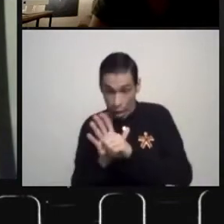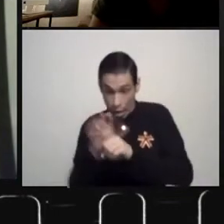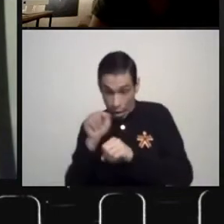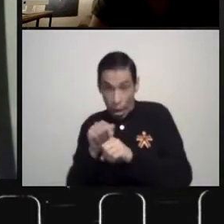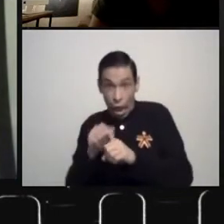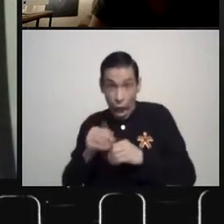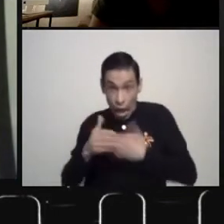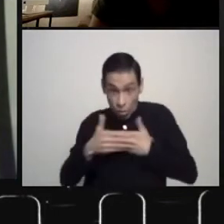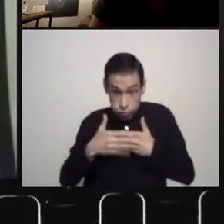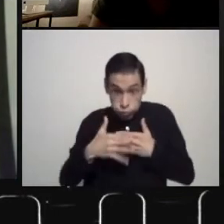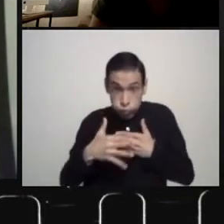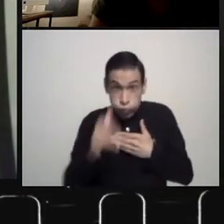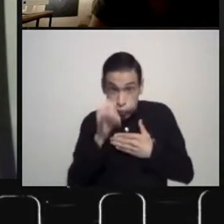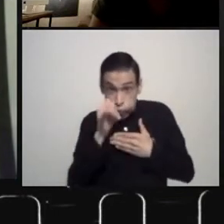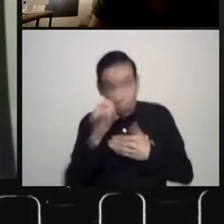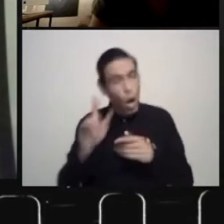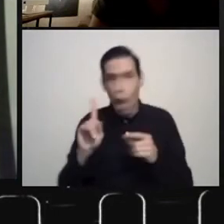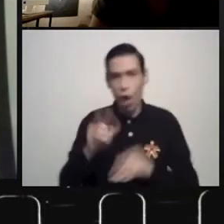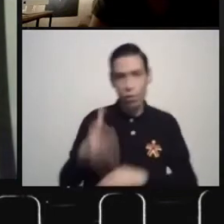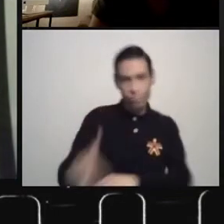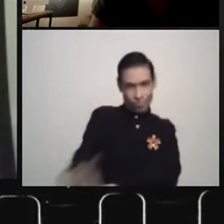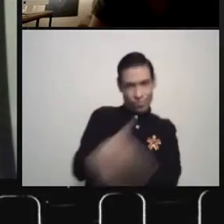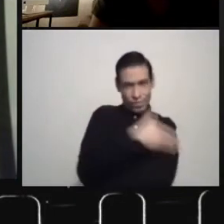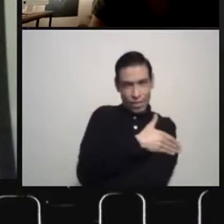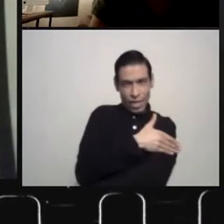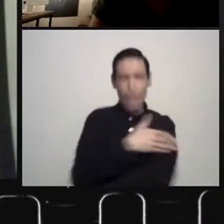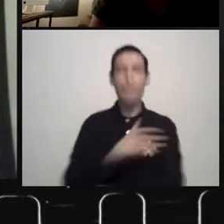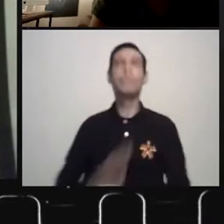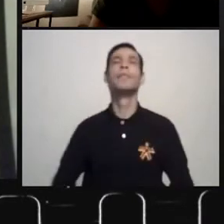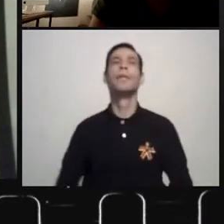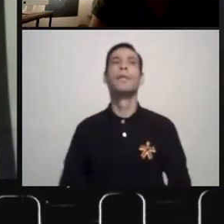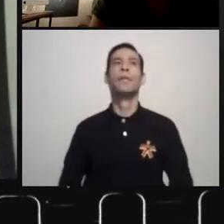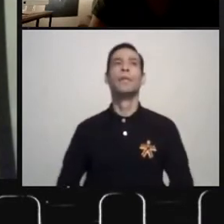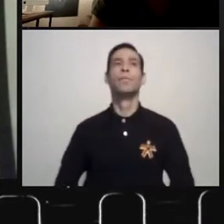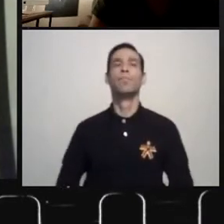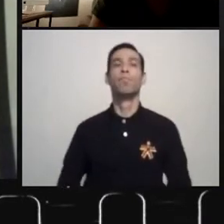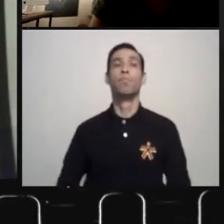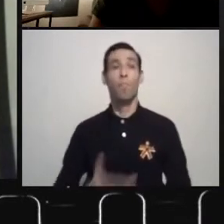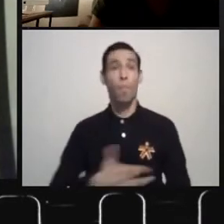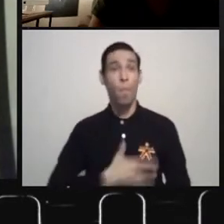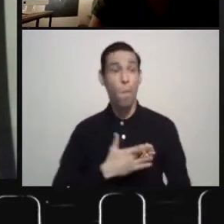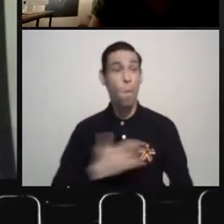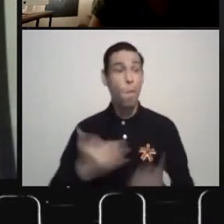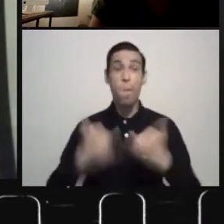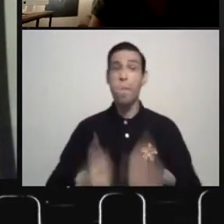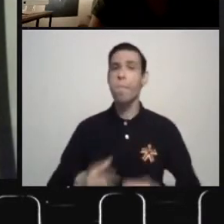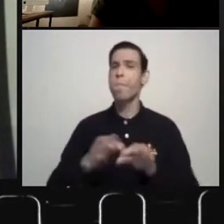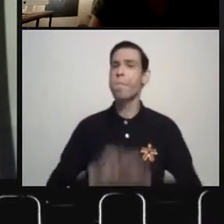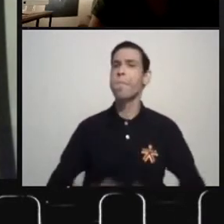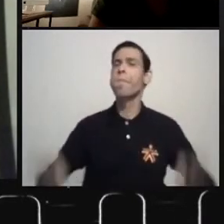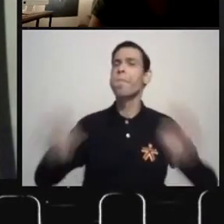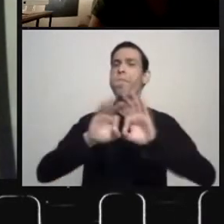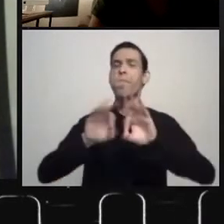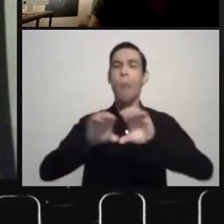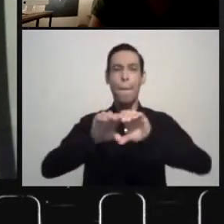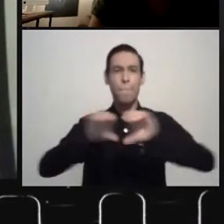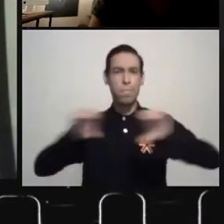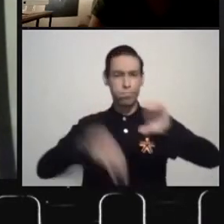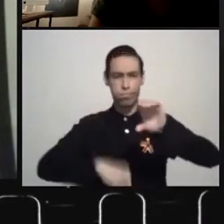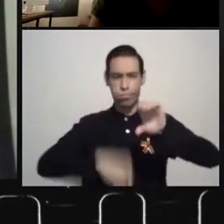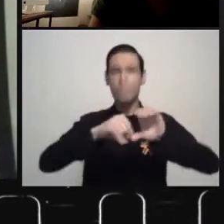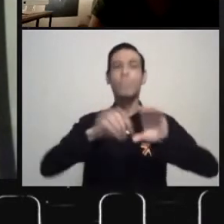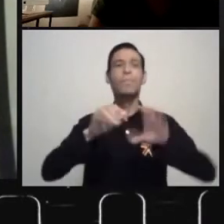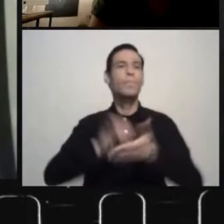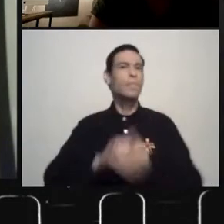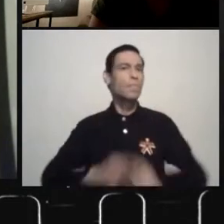sin duda alguna creo yo que las plataformas hoy en día son igual de importantes que las